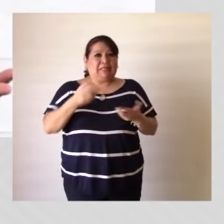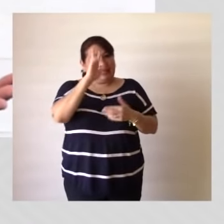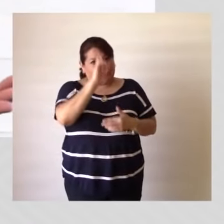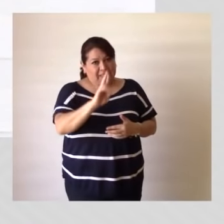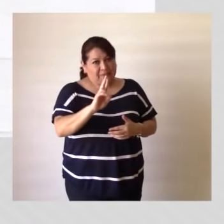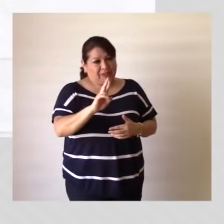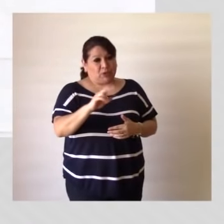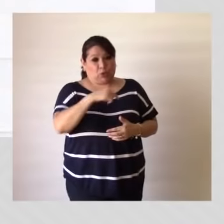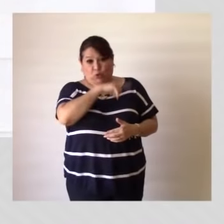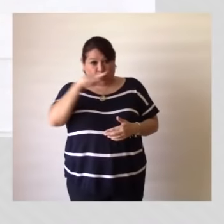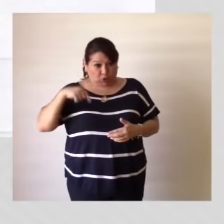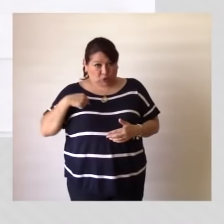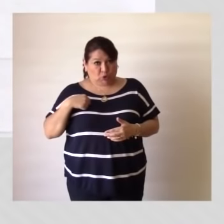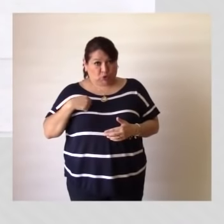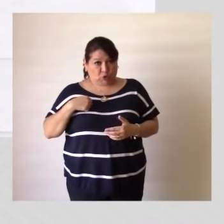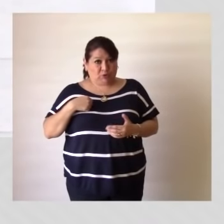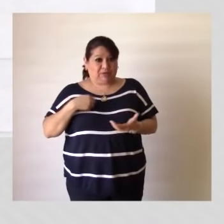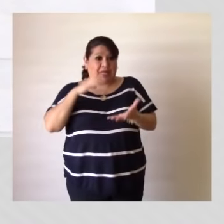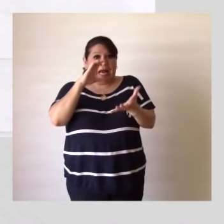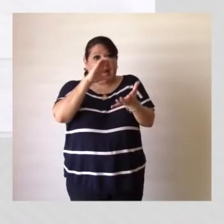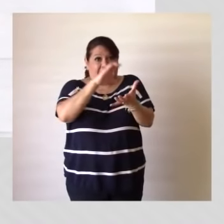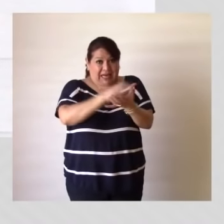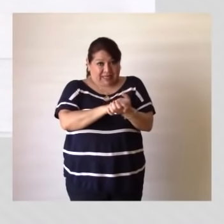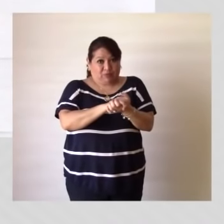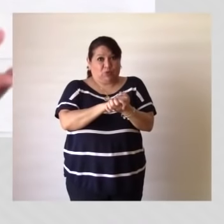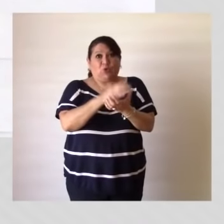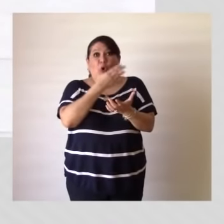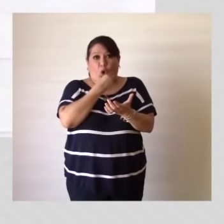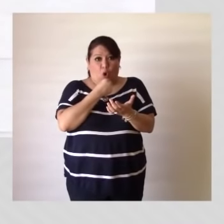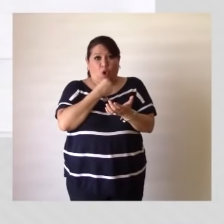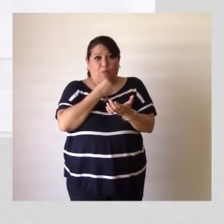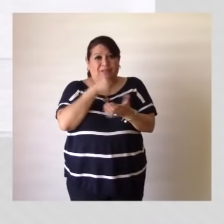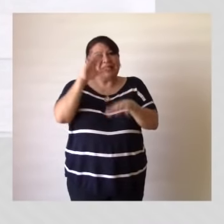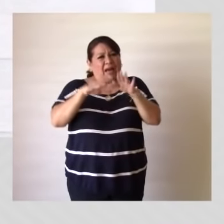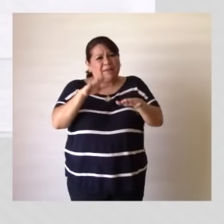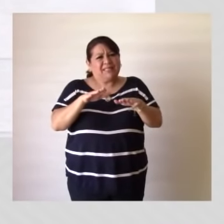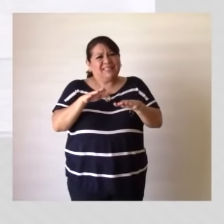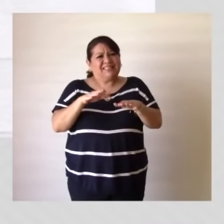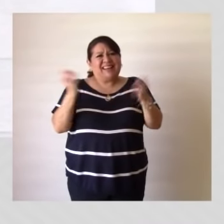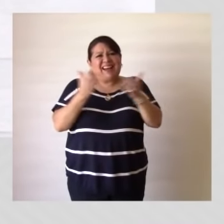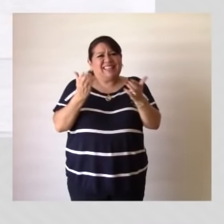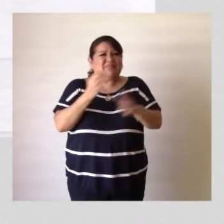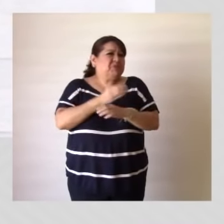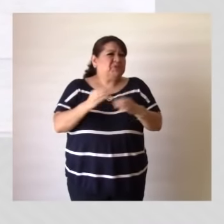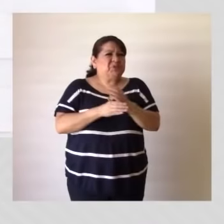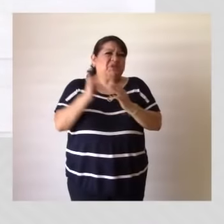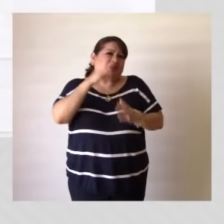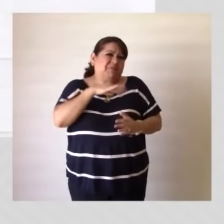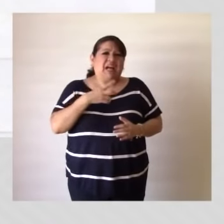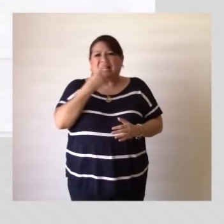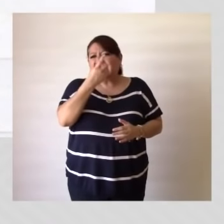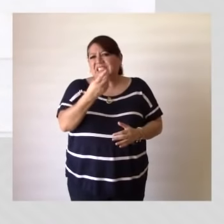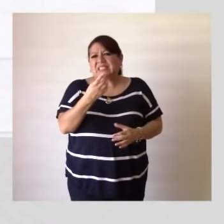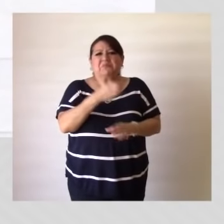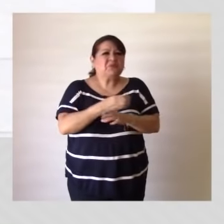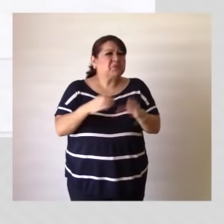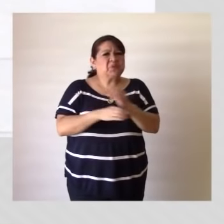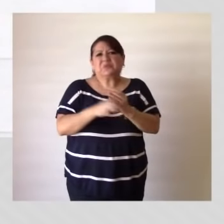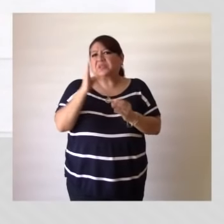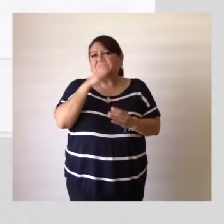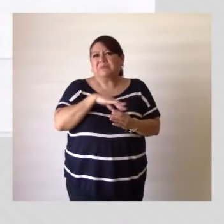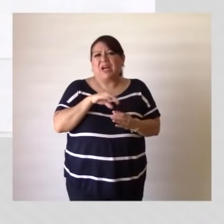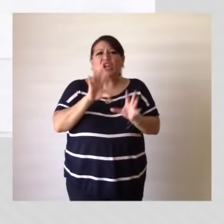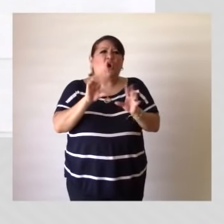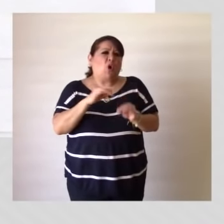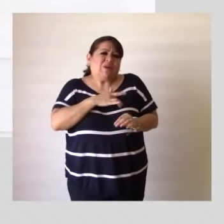no sucede mucho que hacemos algo incorrecto decimos algo incorrecto tenemos una actitud incorrecta eso puede molestar